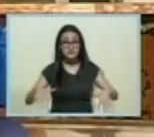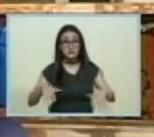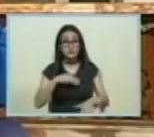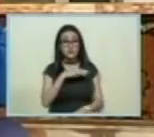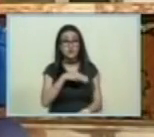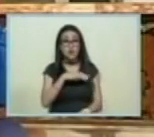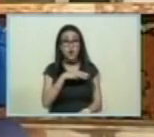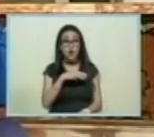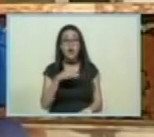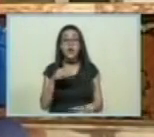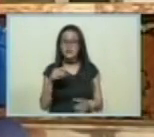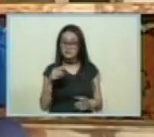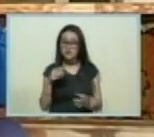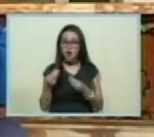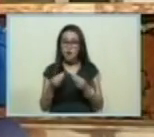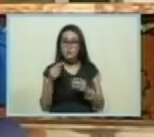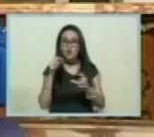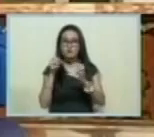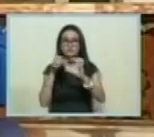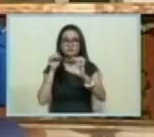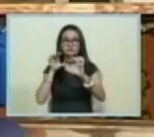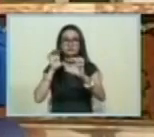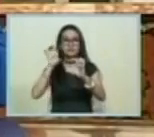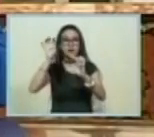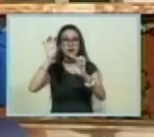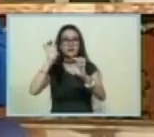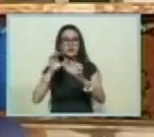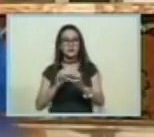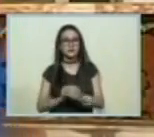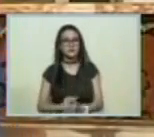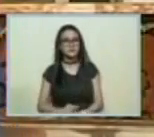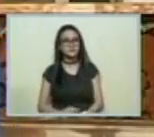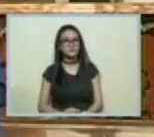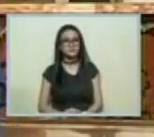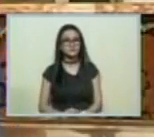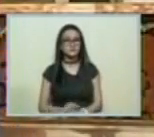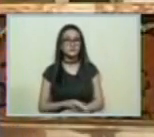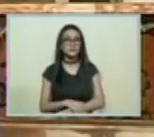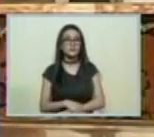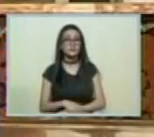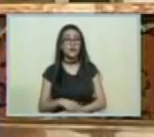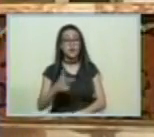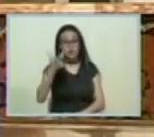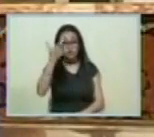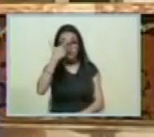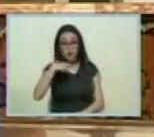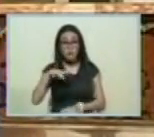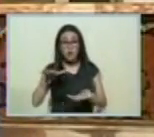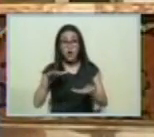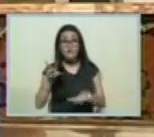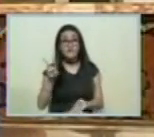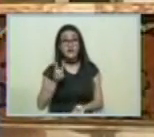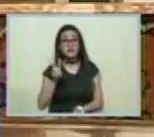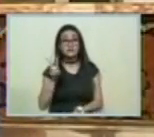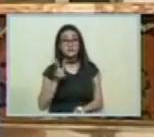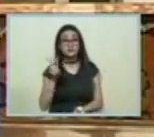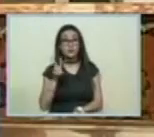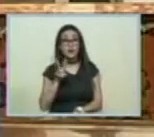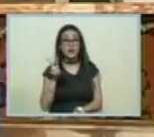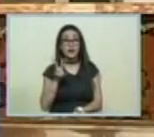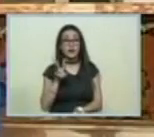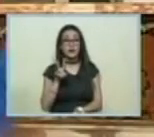misiones a través del carnet de la patria. Y a través del poderoso movimiento Somos Venezuela. Somos